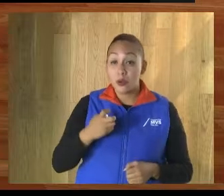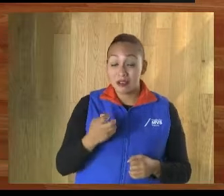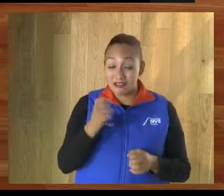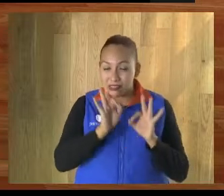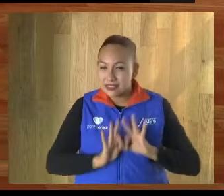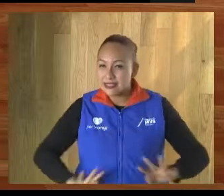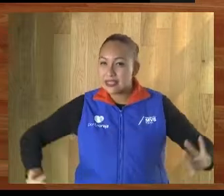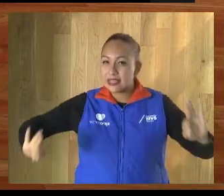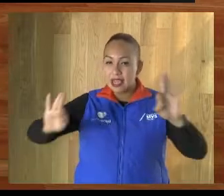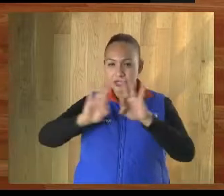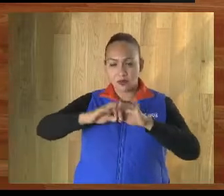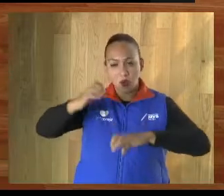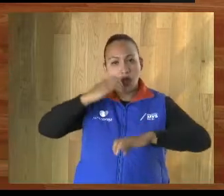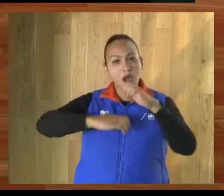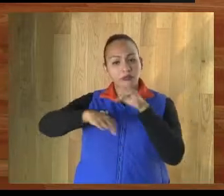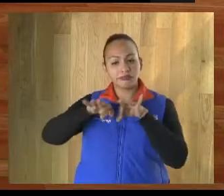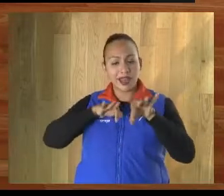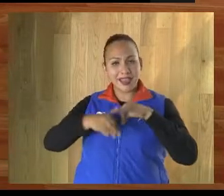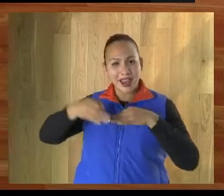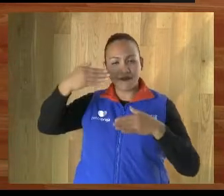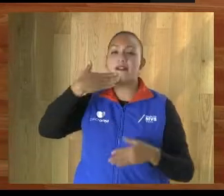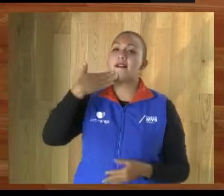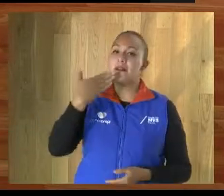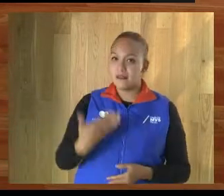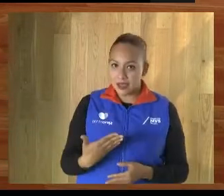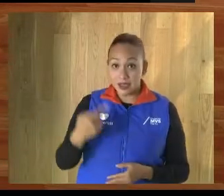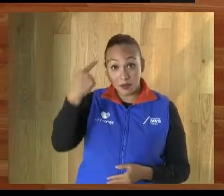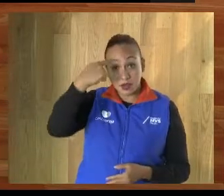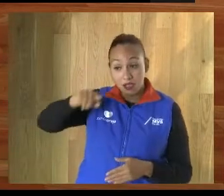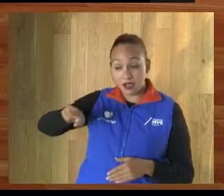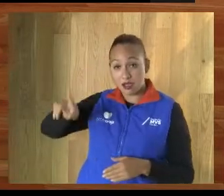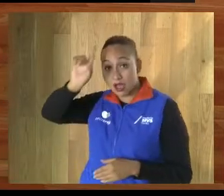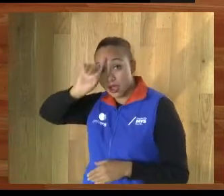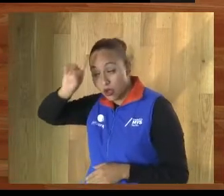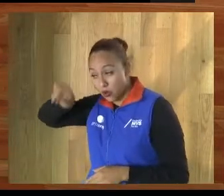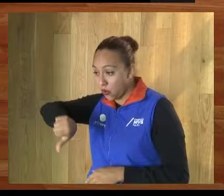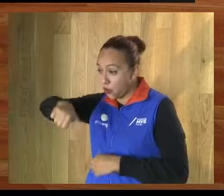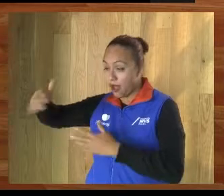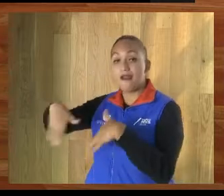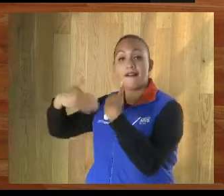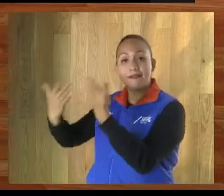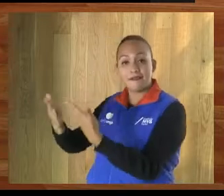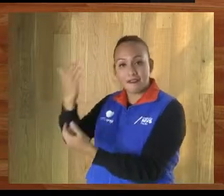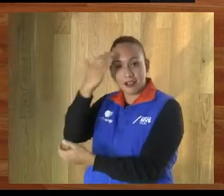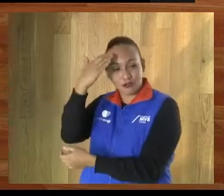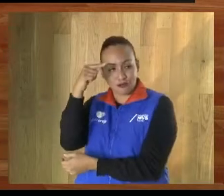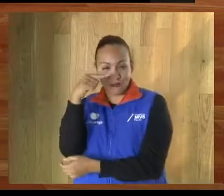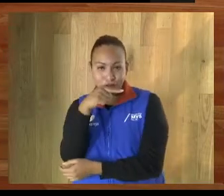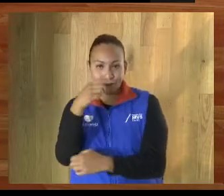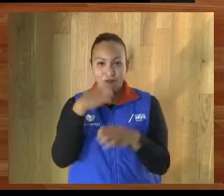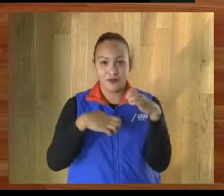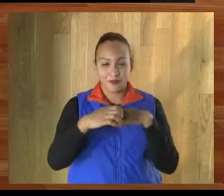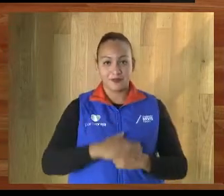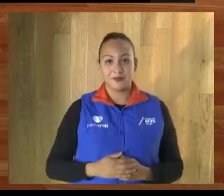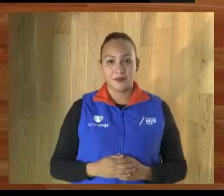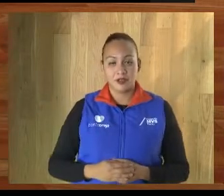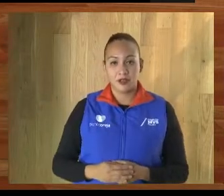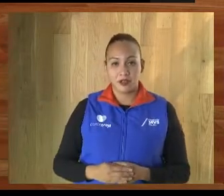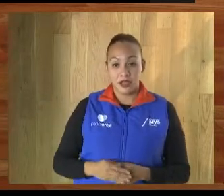siempre ha estado presente, que es importante, pero hoy en día, pues en la era de